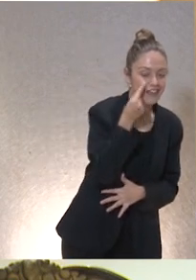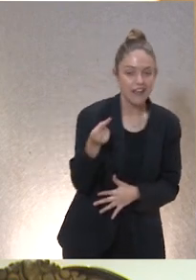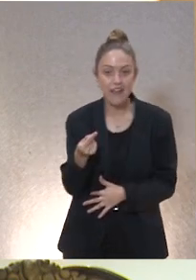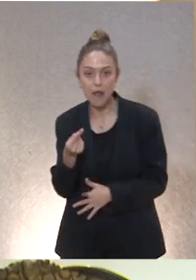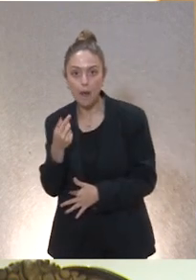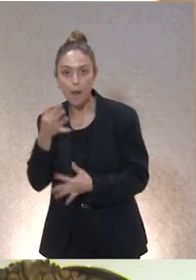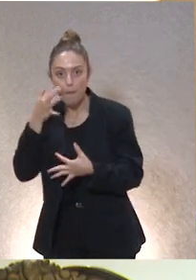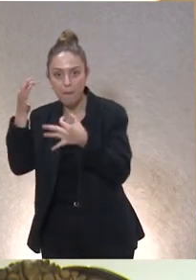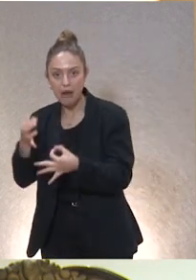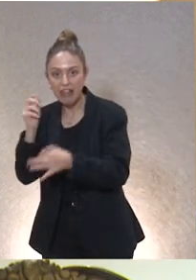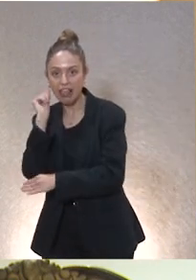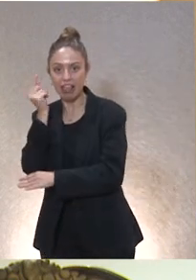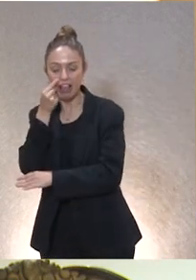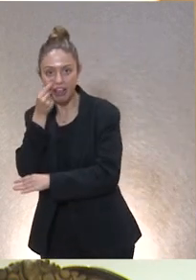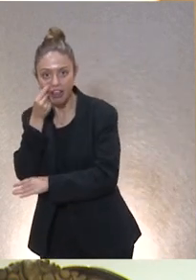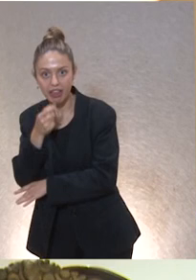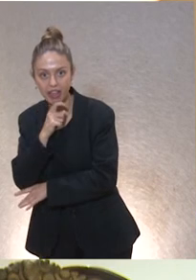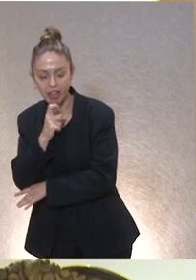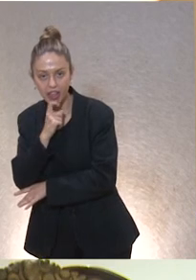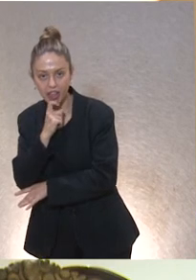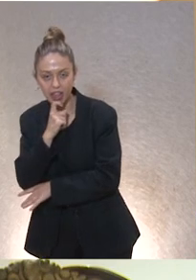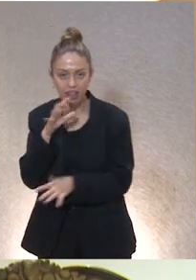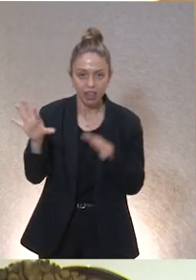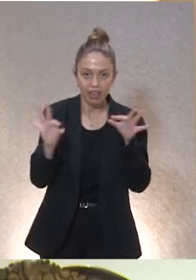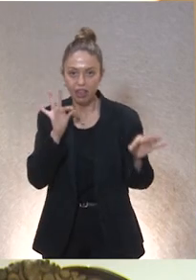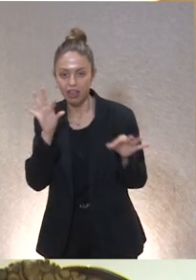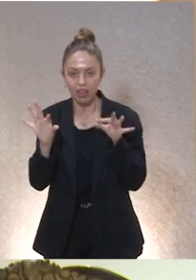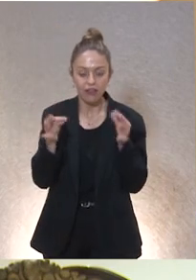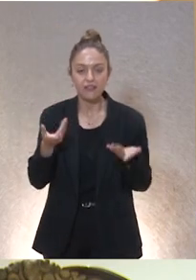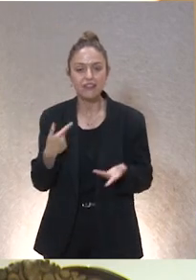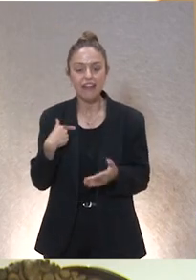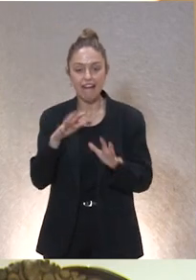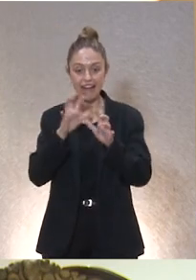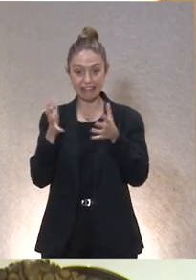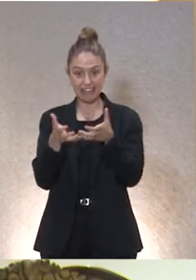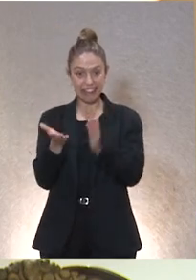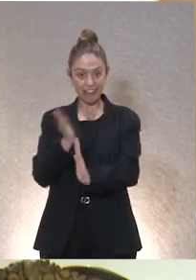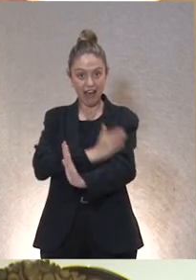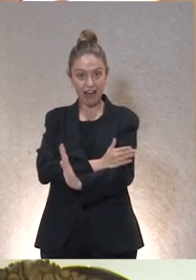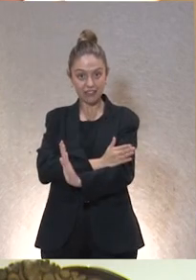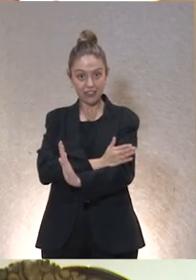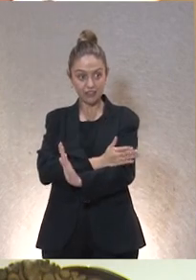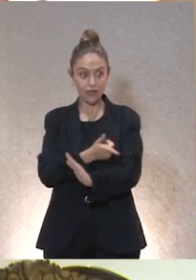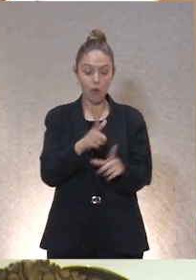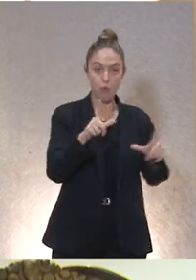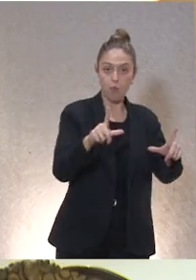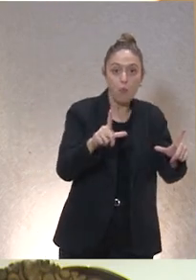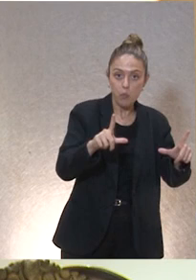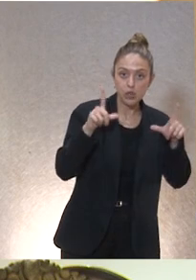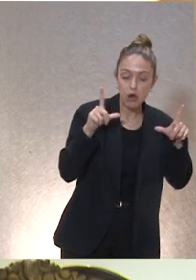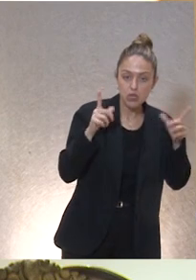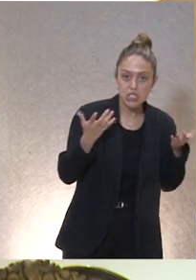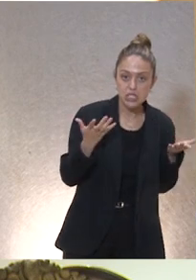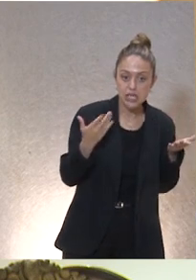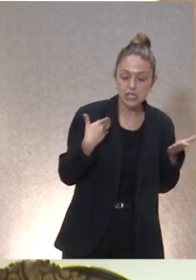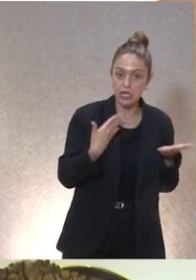verdades hasta la llegada de internet el flujo de la información era sencillo había unos protagonistas que a